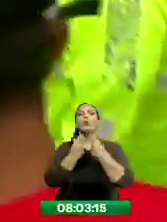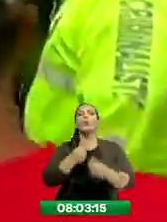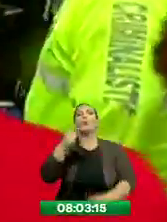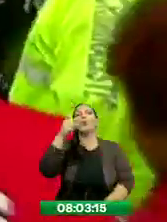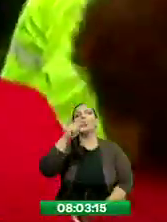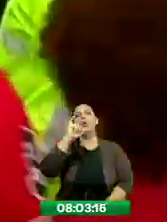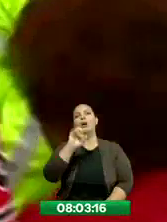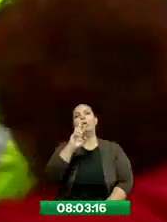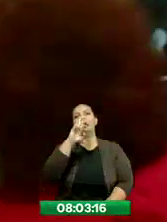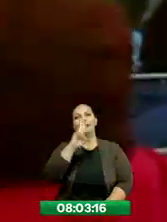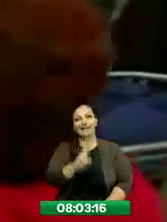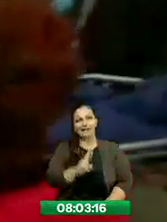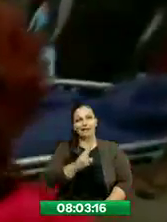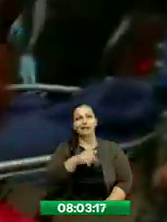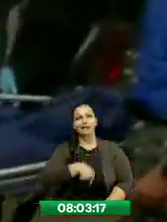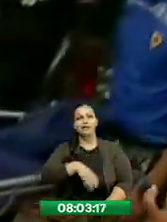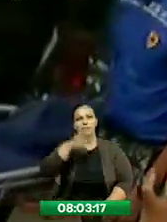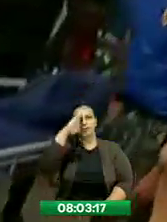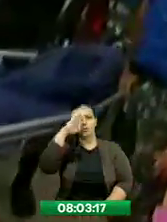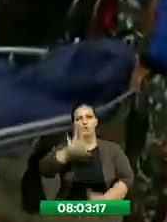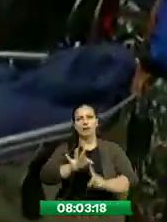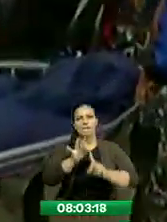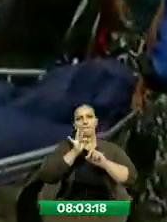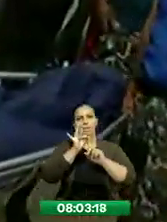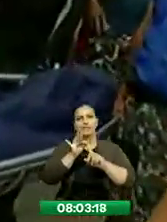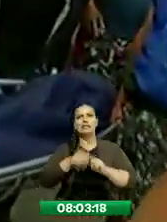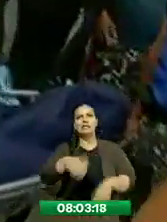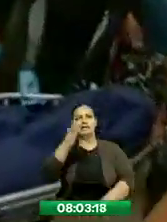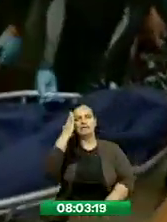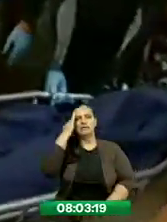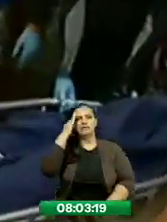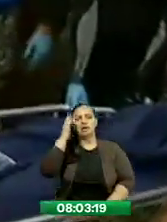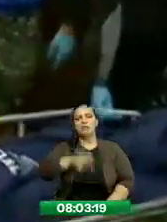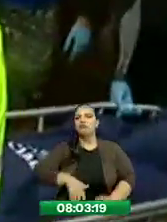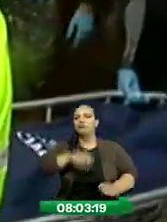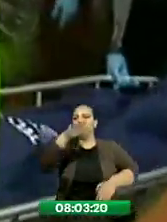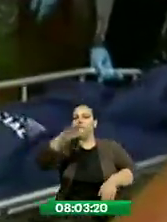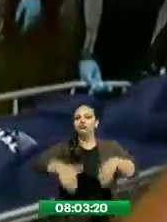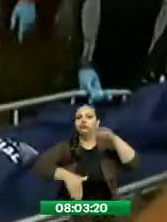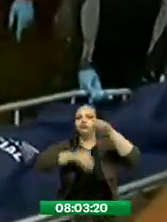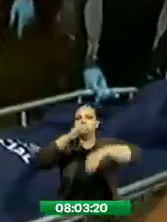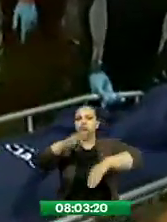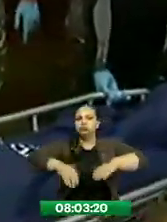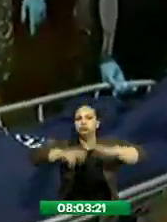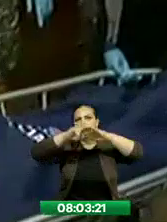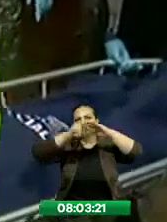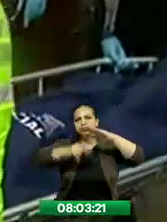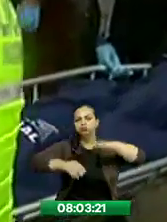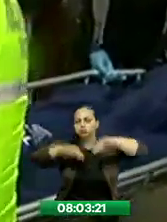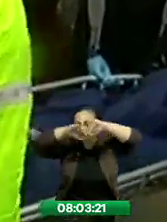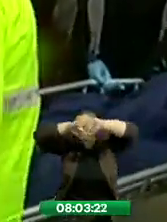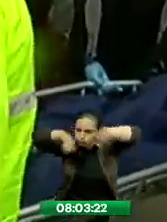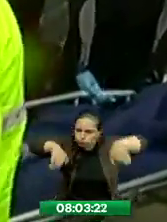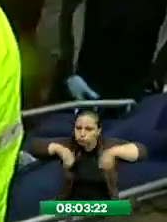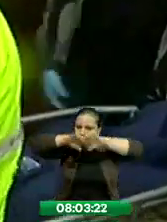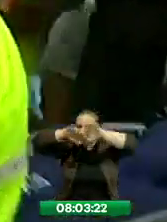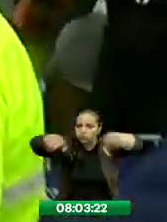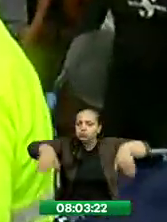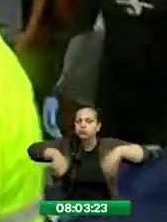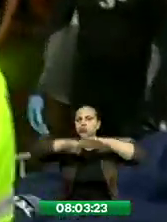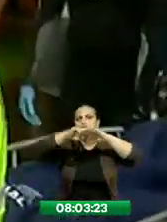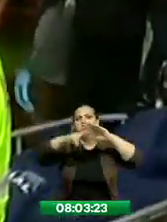buzos bajaron al agua, lo retiraron, está ya en la canastilla donde se realiza este tipo